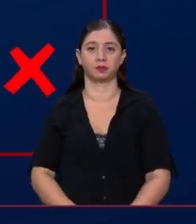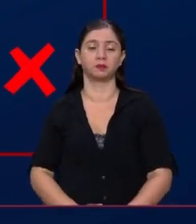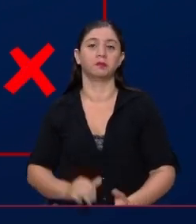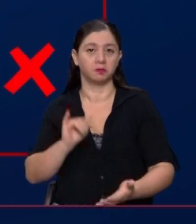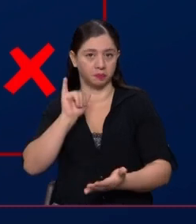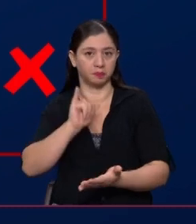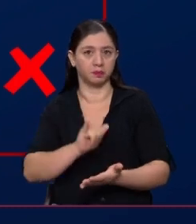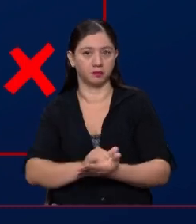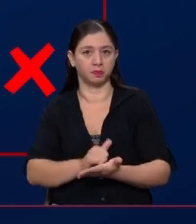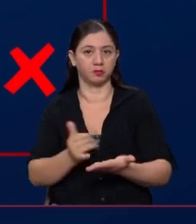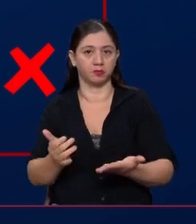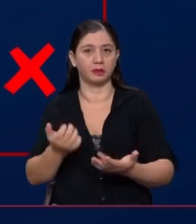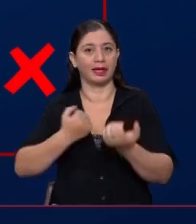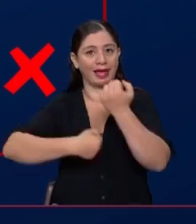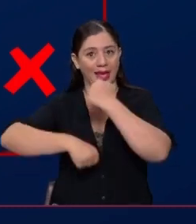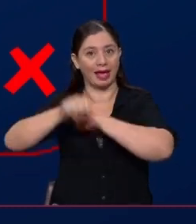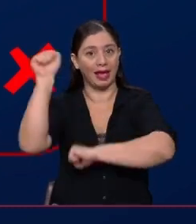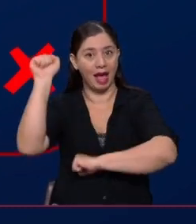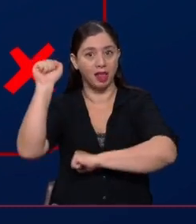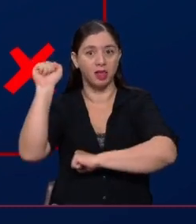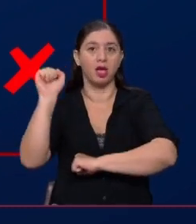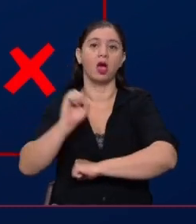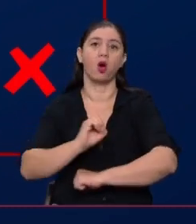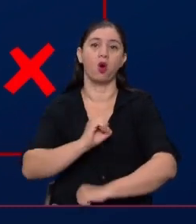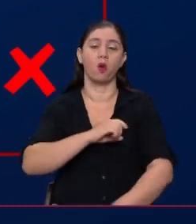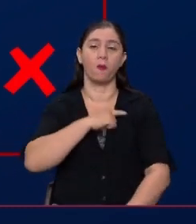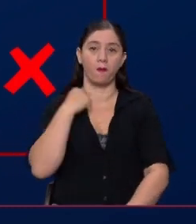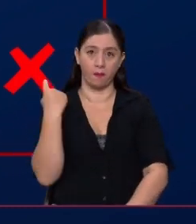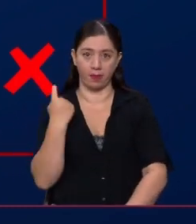duda alguna, que gane y que pierda